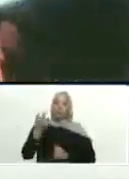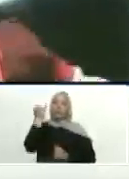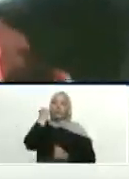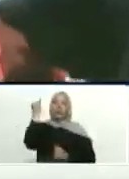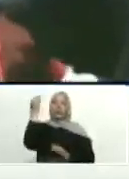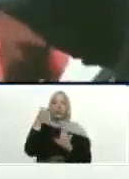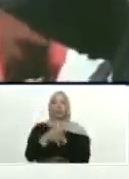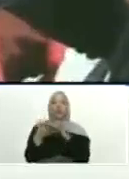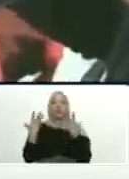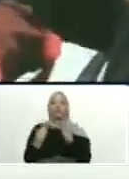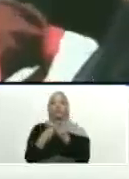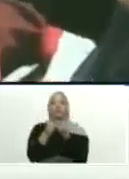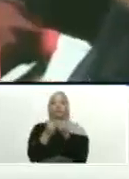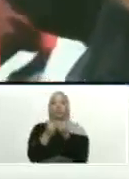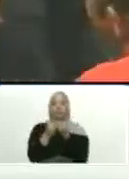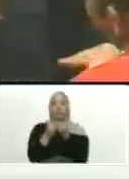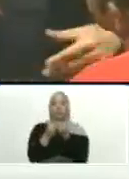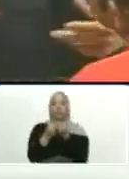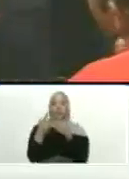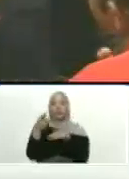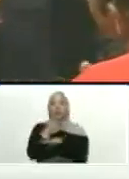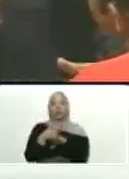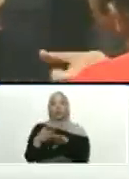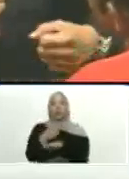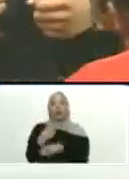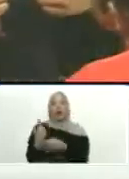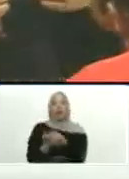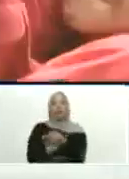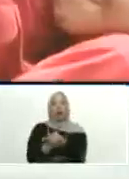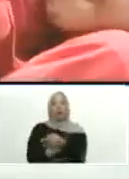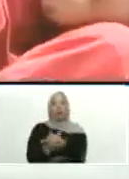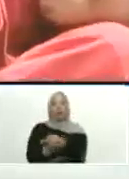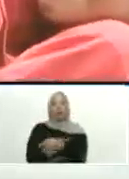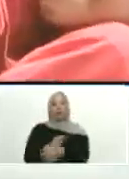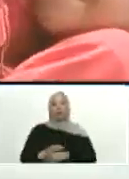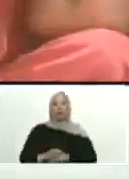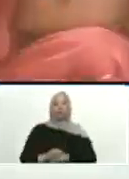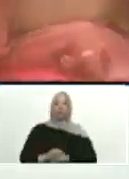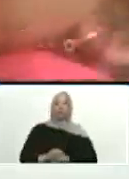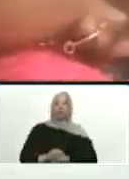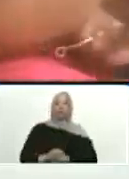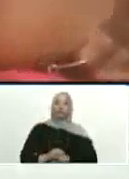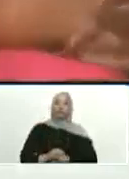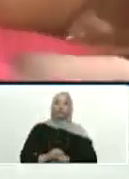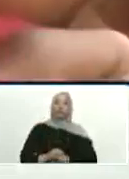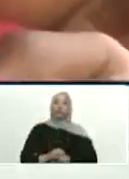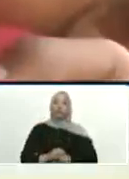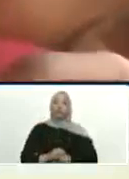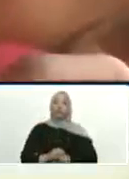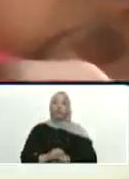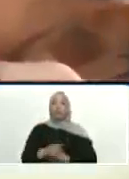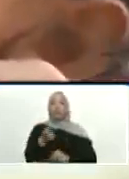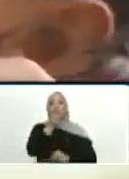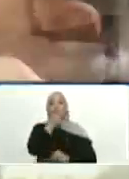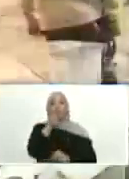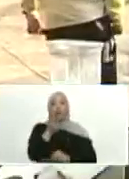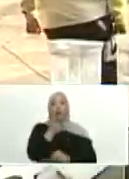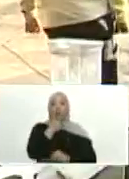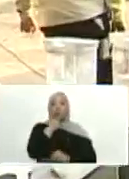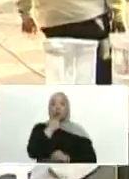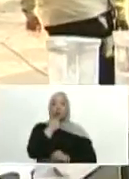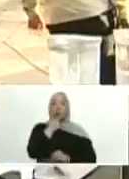compañero Ángel marcano gobernador y hermano en una idea maravillosa de